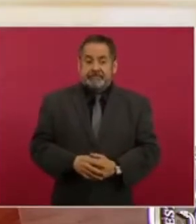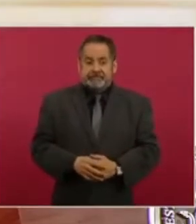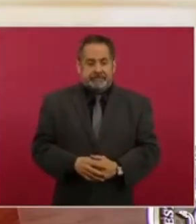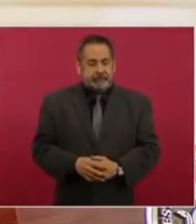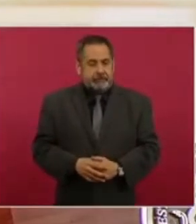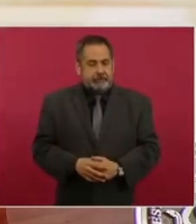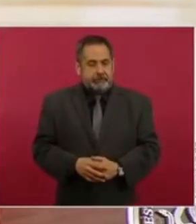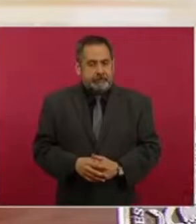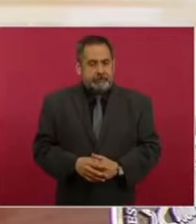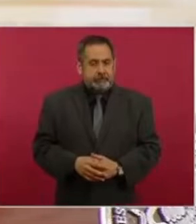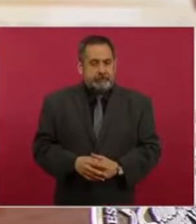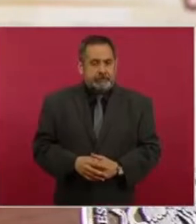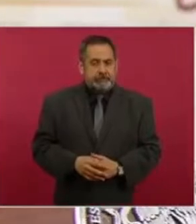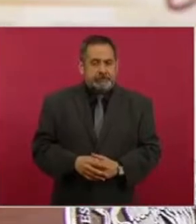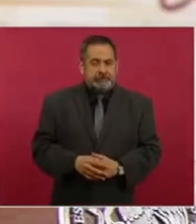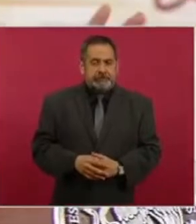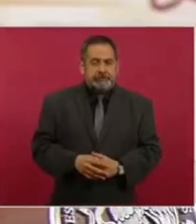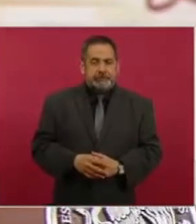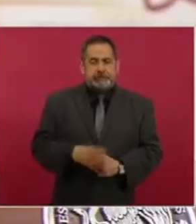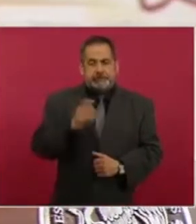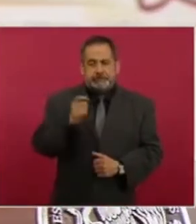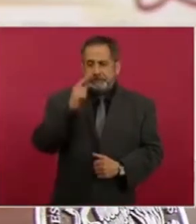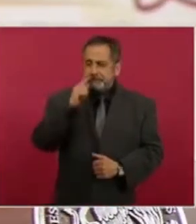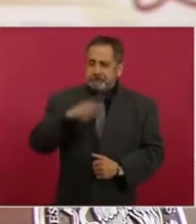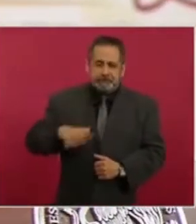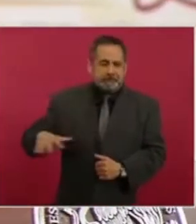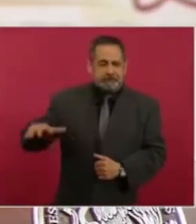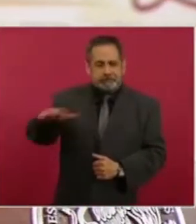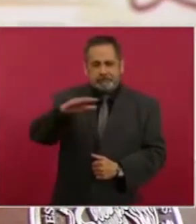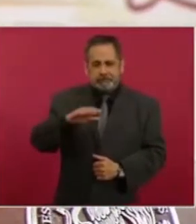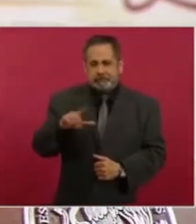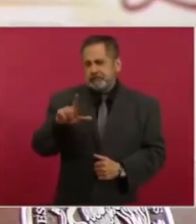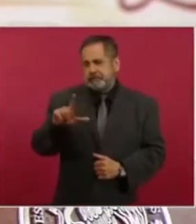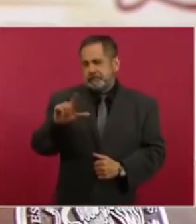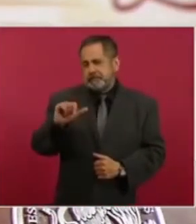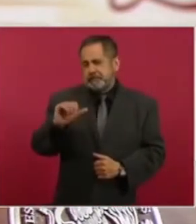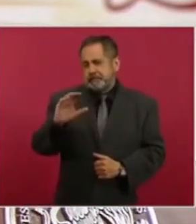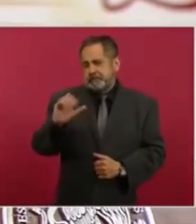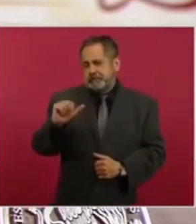Entonces, la lacandona, después de la revolución,